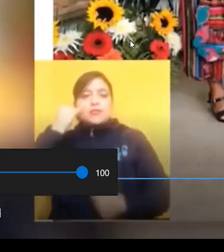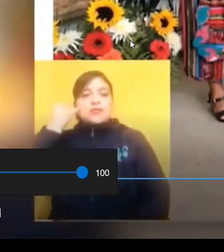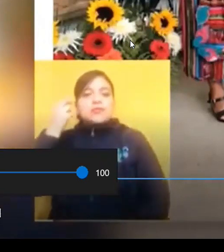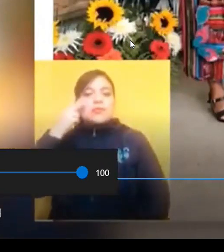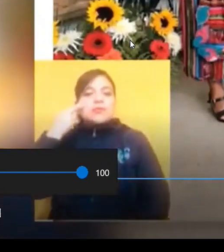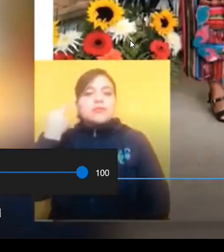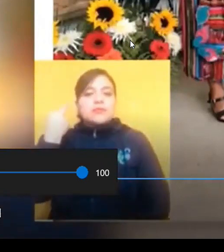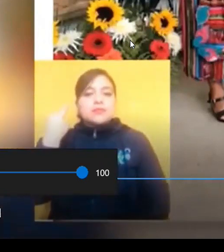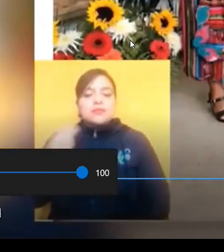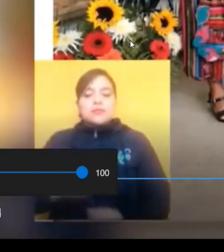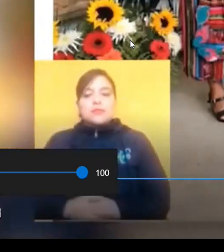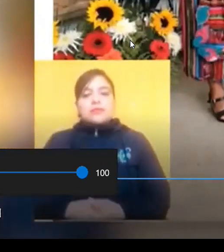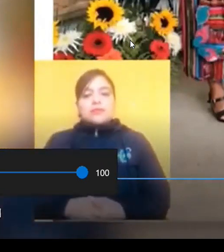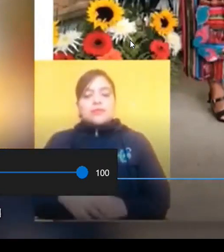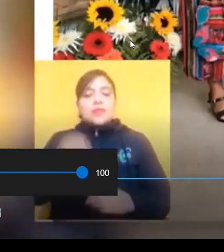bueno, Javier.